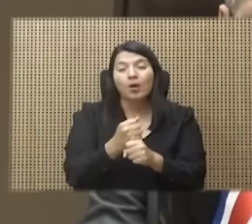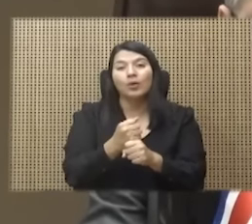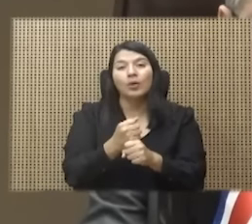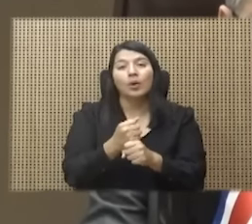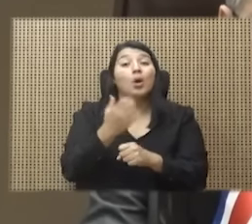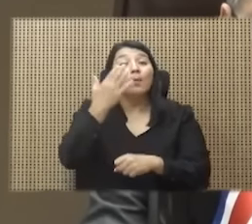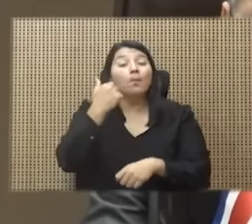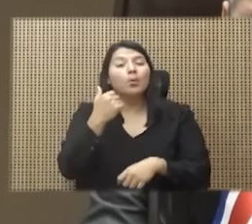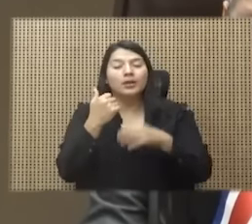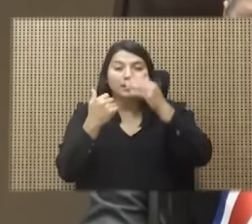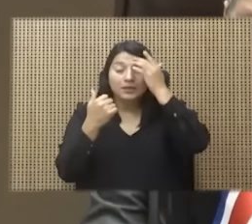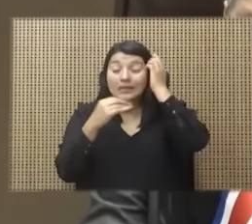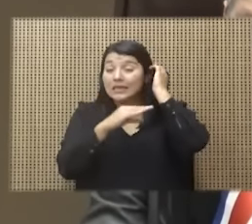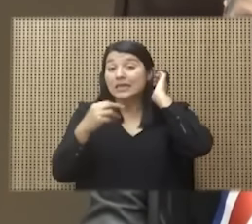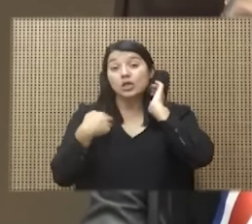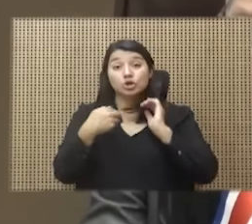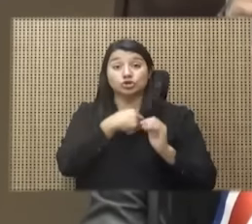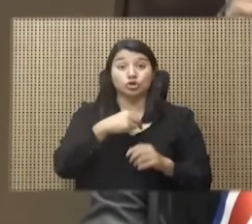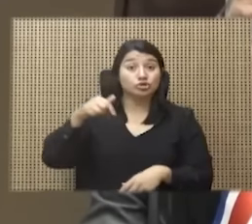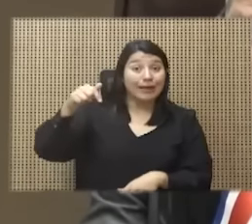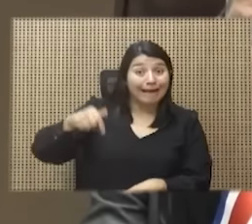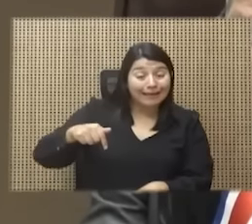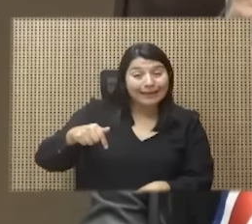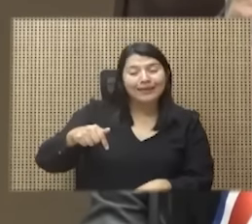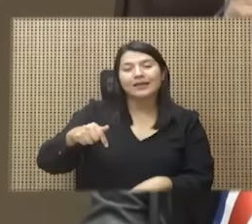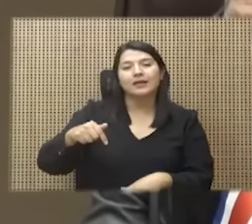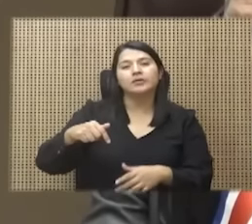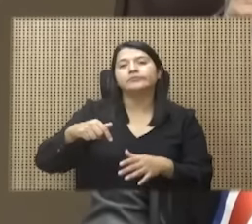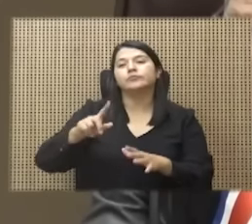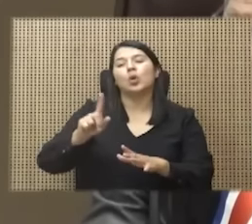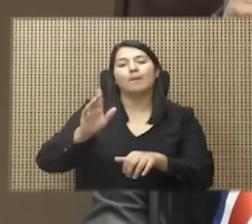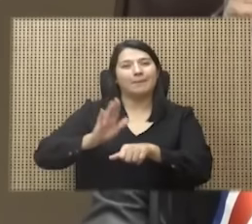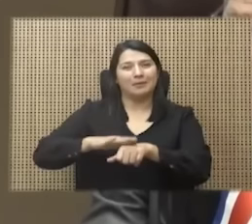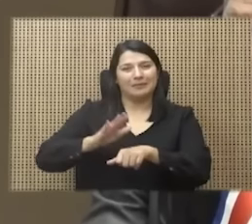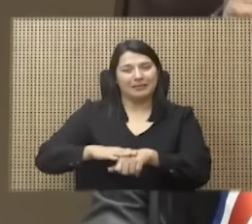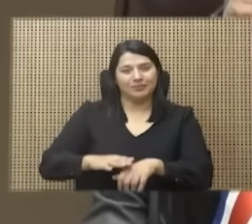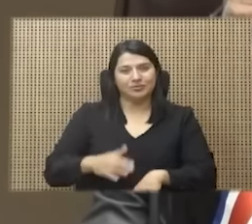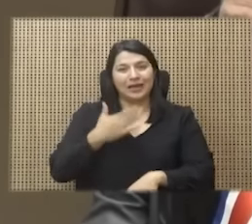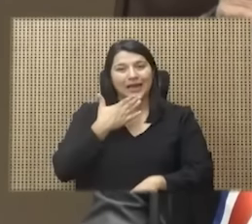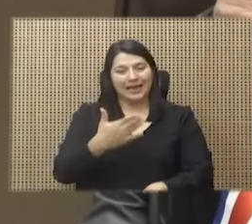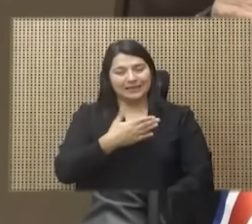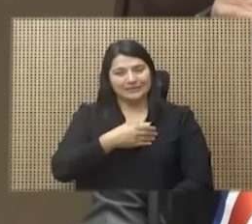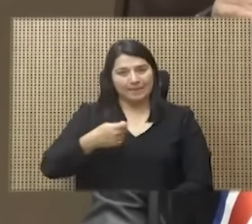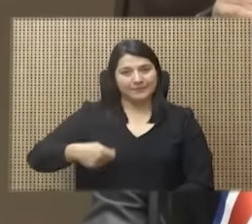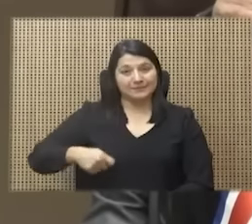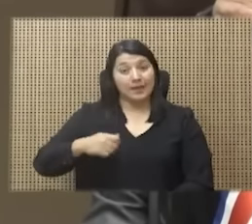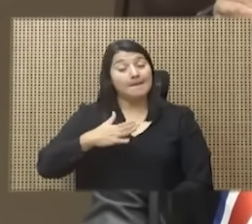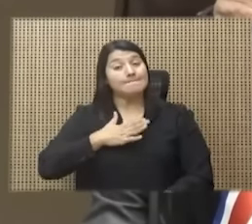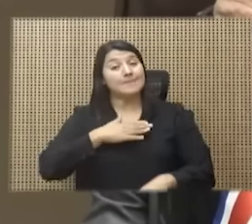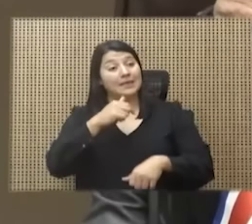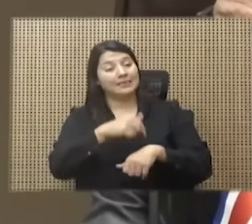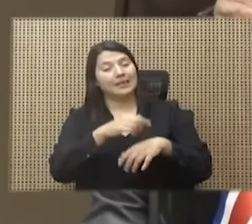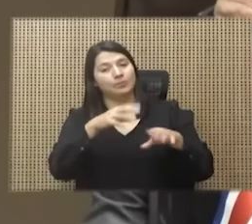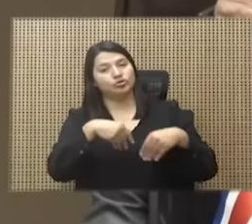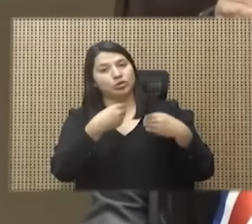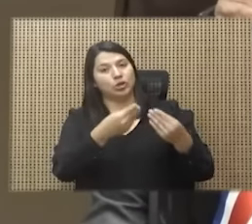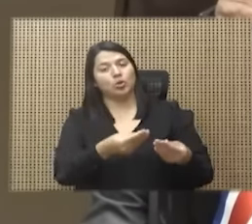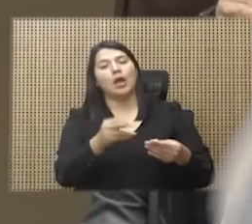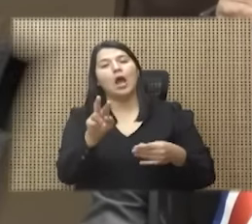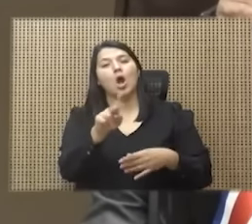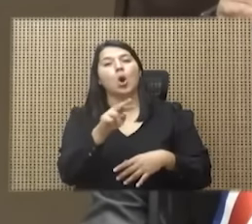jornadas y nosotros aquí de forma mezquina estamos impidiéndoselo. Gracias, señor presidente. Le cedo el espacio a mi